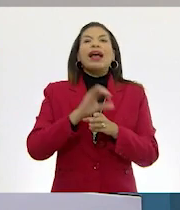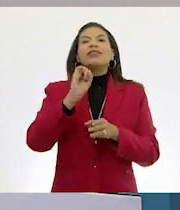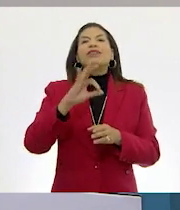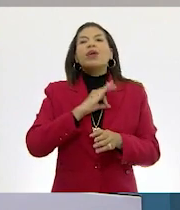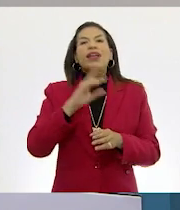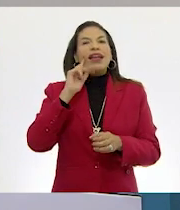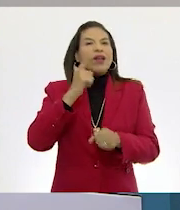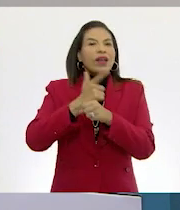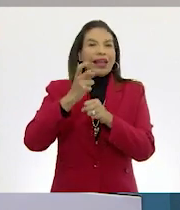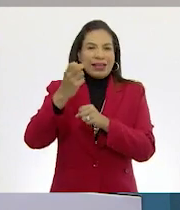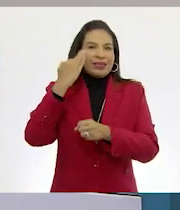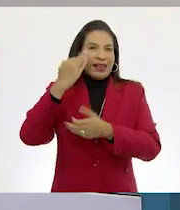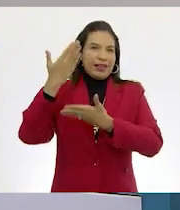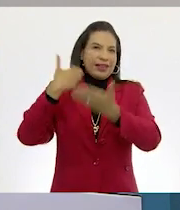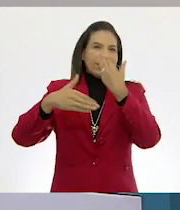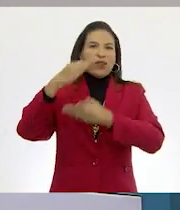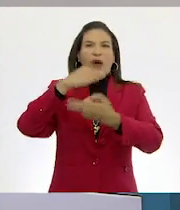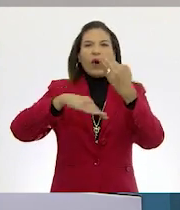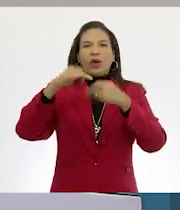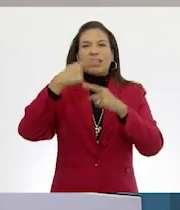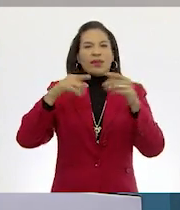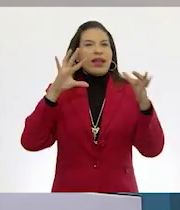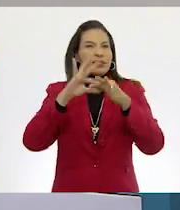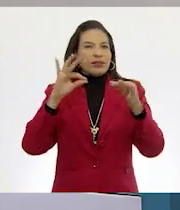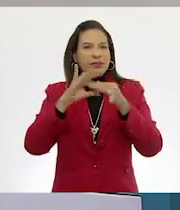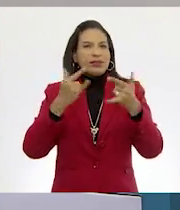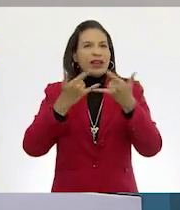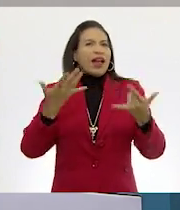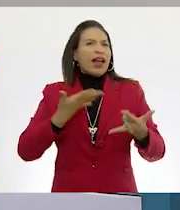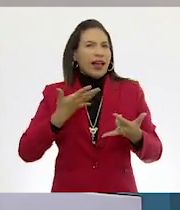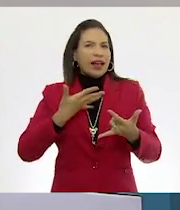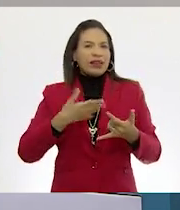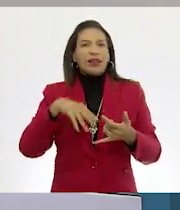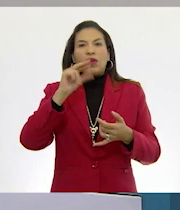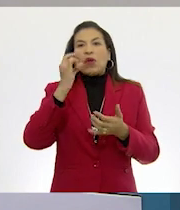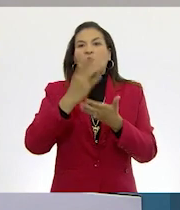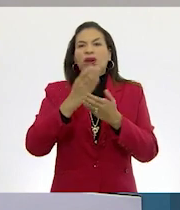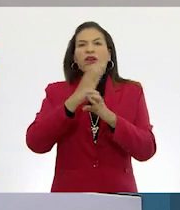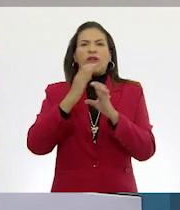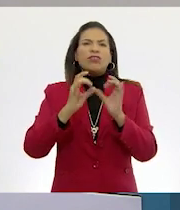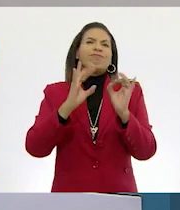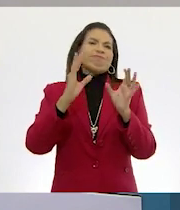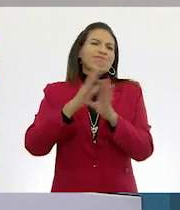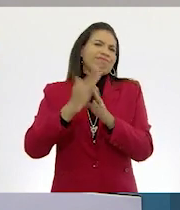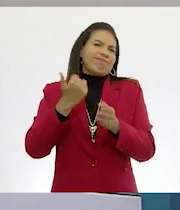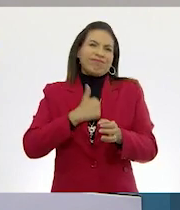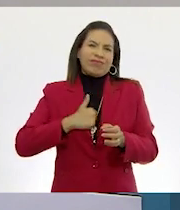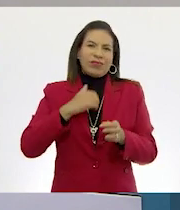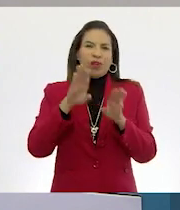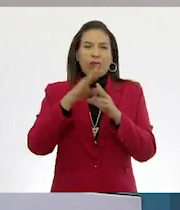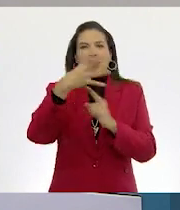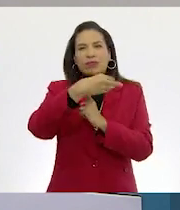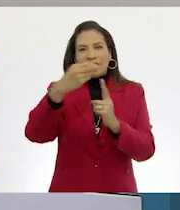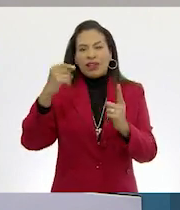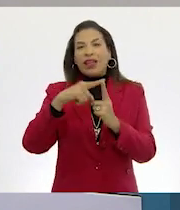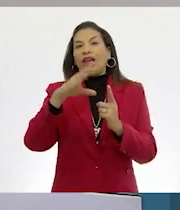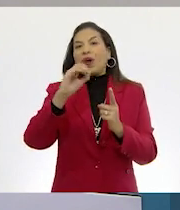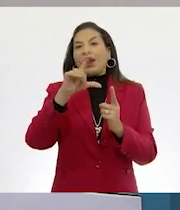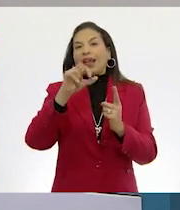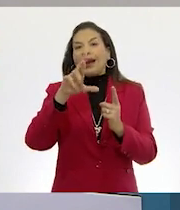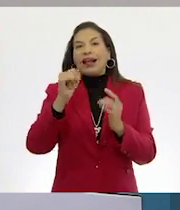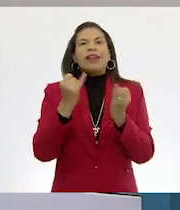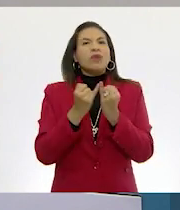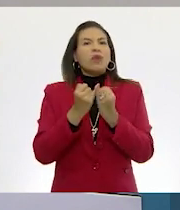podían encontrar que en aquella época todo tipo de narraciones existían, no solo de eventos desafortunados como la epidemia de cólera,